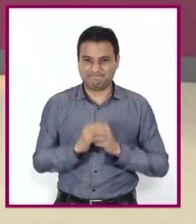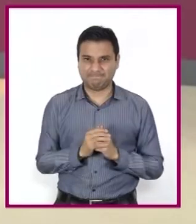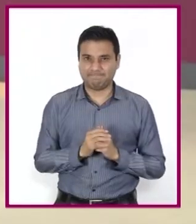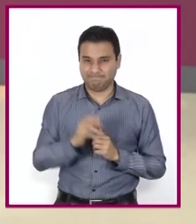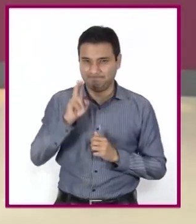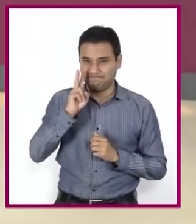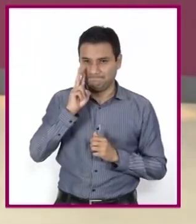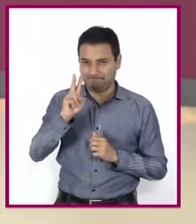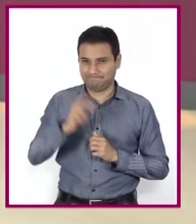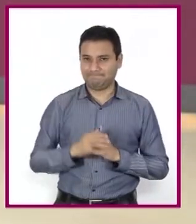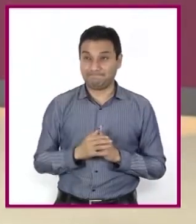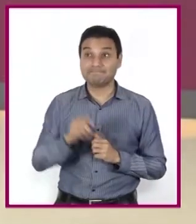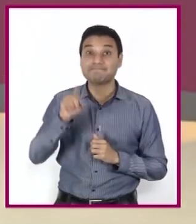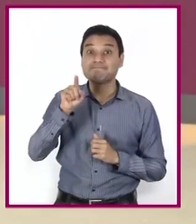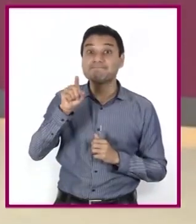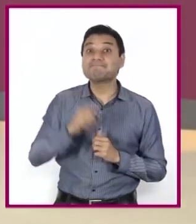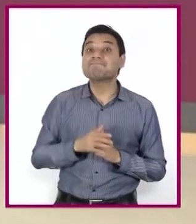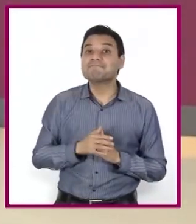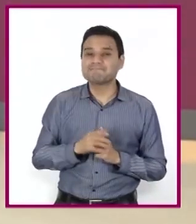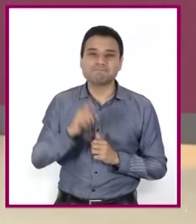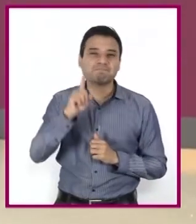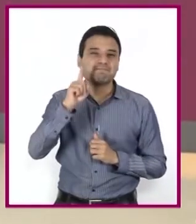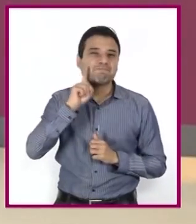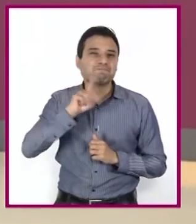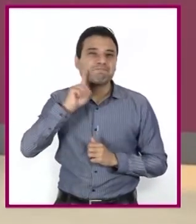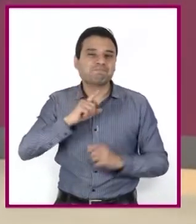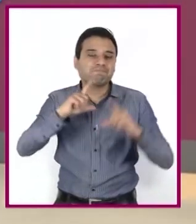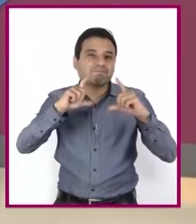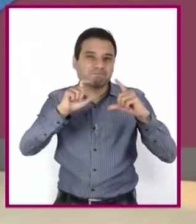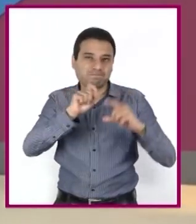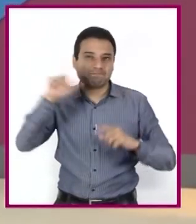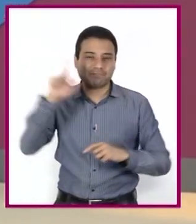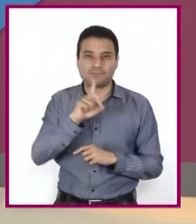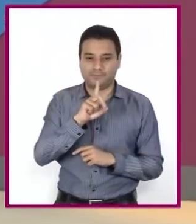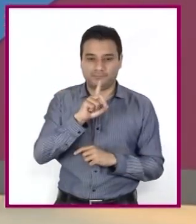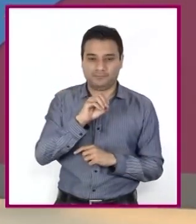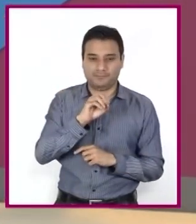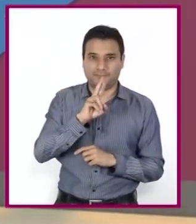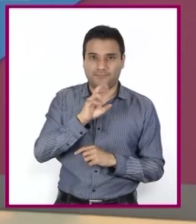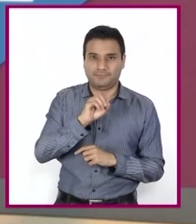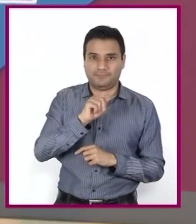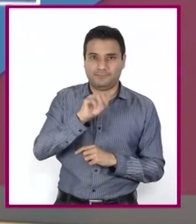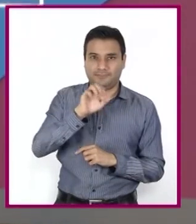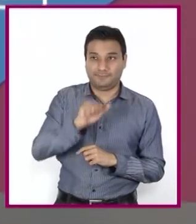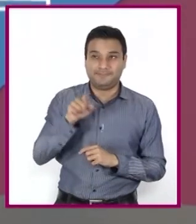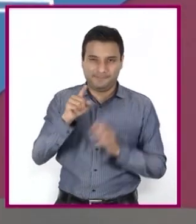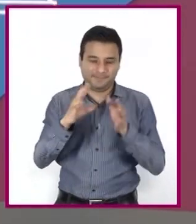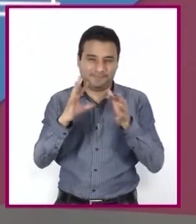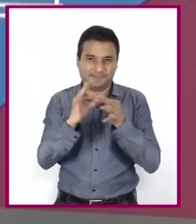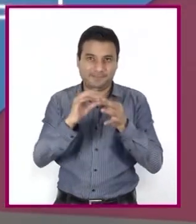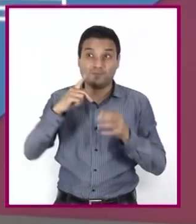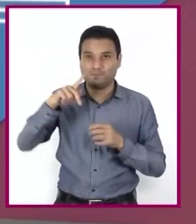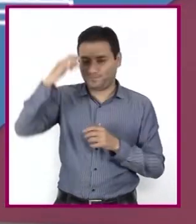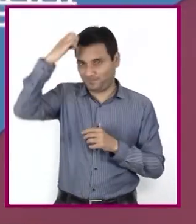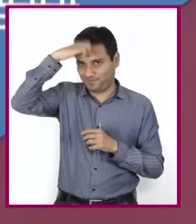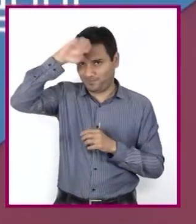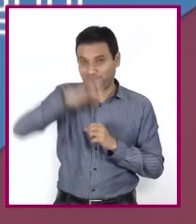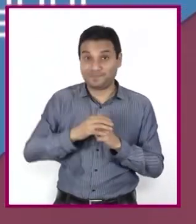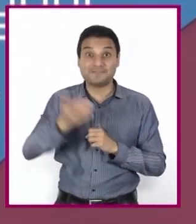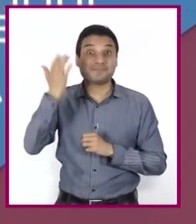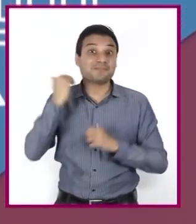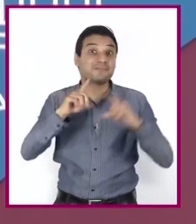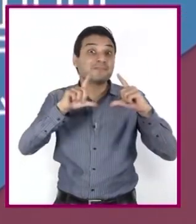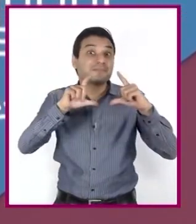el siguiente testimonio de la fotógrafa Dorothea Lange, quien nos cuenta su experiencia al tomar una de sus